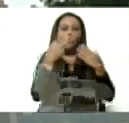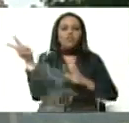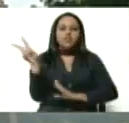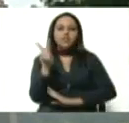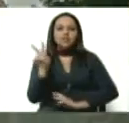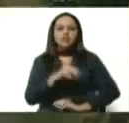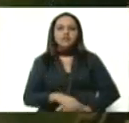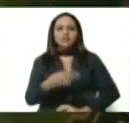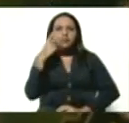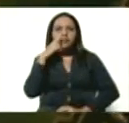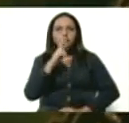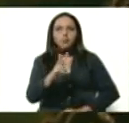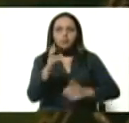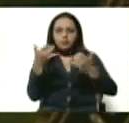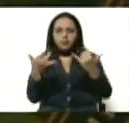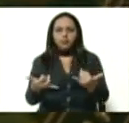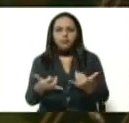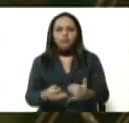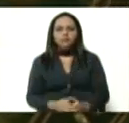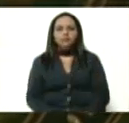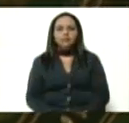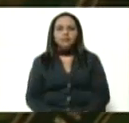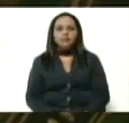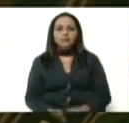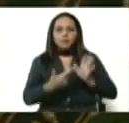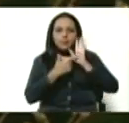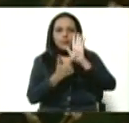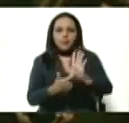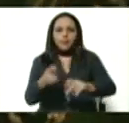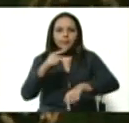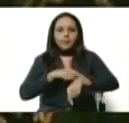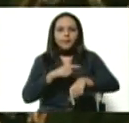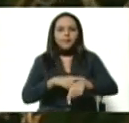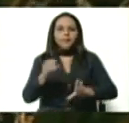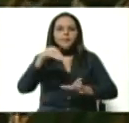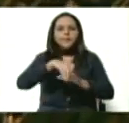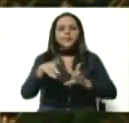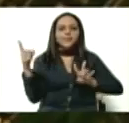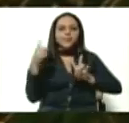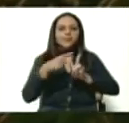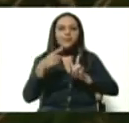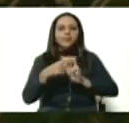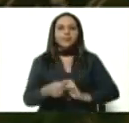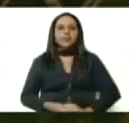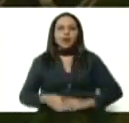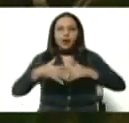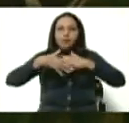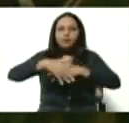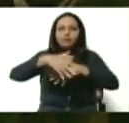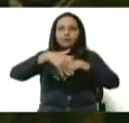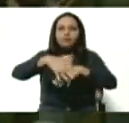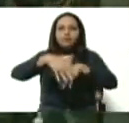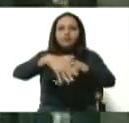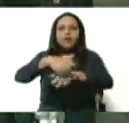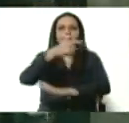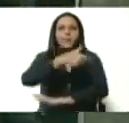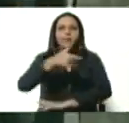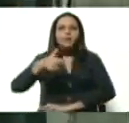venezolanas. Veíamos a través de las imágenes que transmitimos a esta hora por Venezolana de Televisión el desplazamiento de las